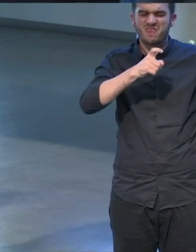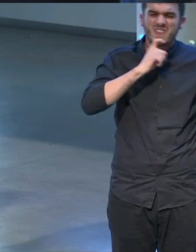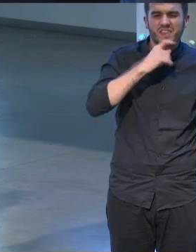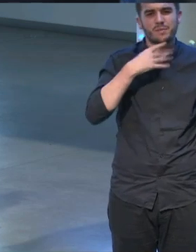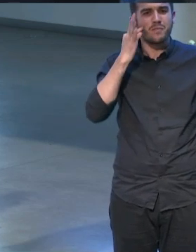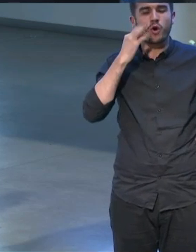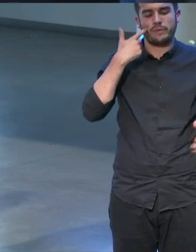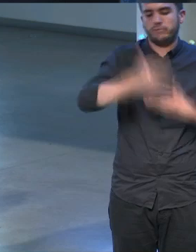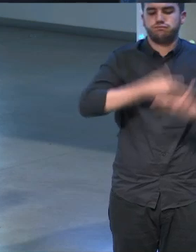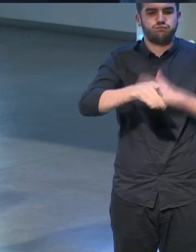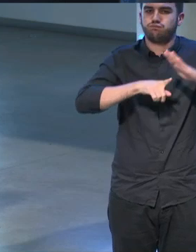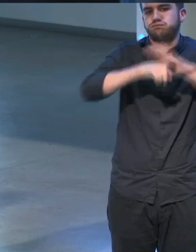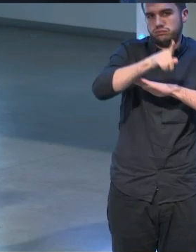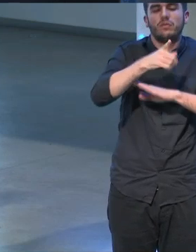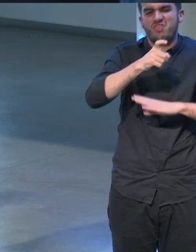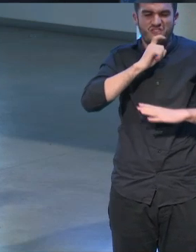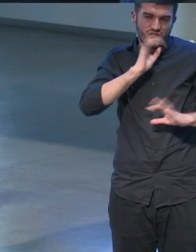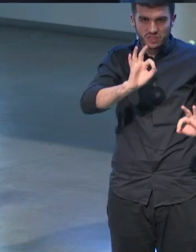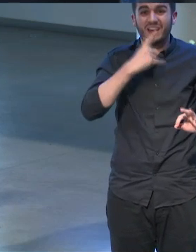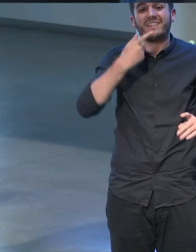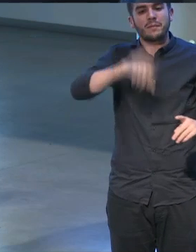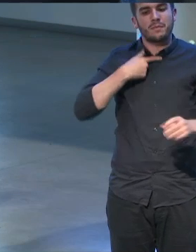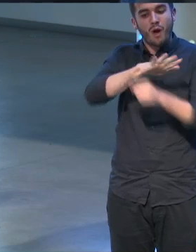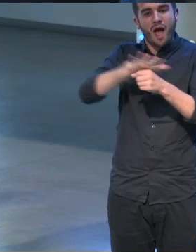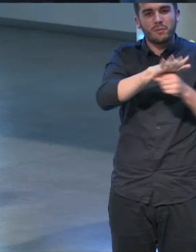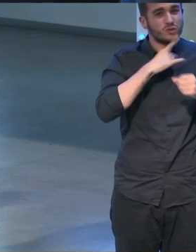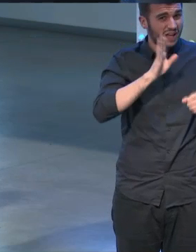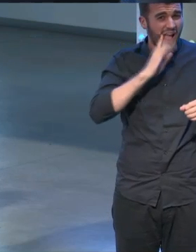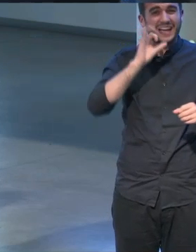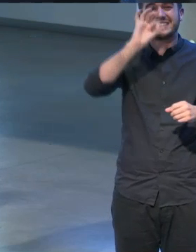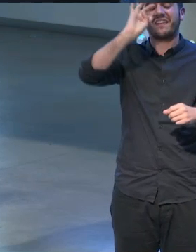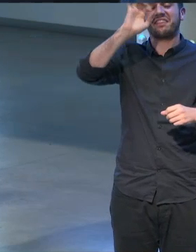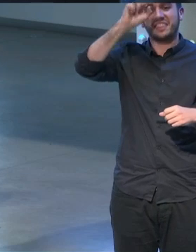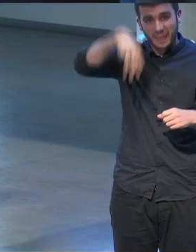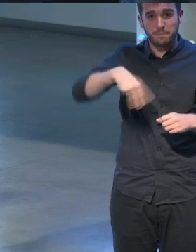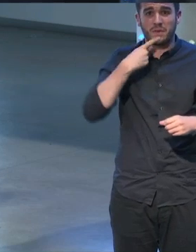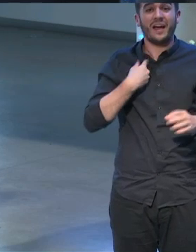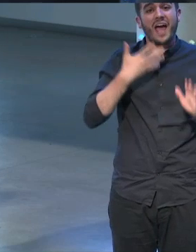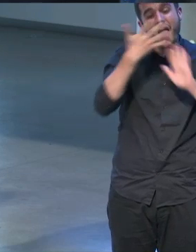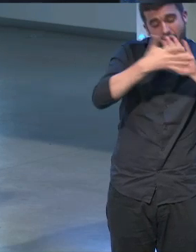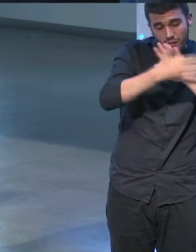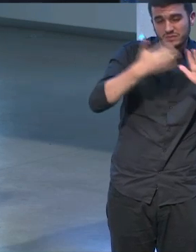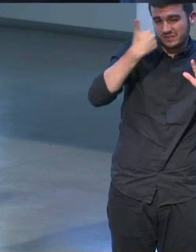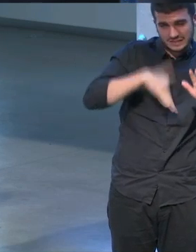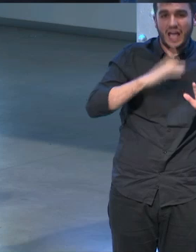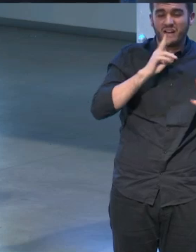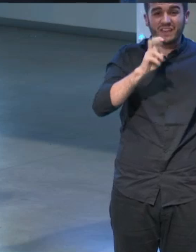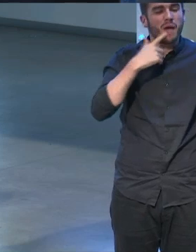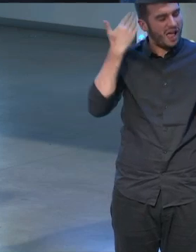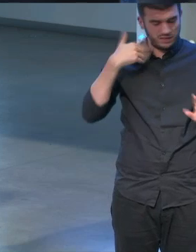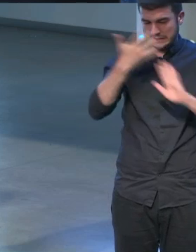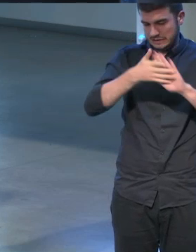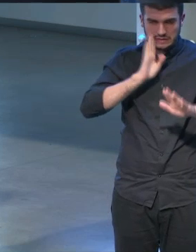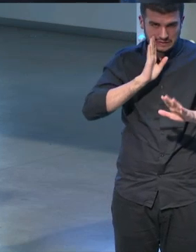mujeres para progresar y promocionar en estos ámbitos STEM. Es una de las cuestiones también que les